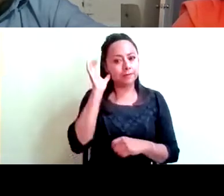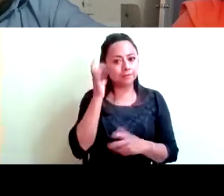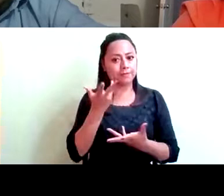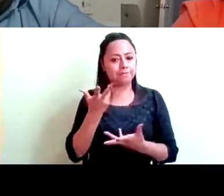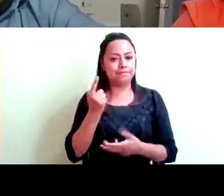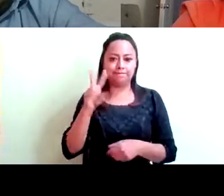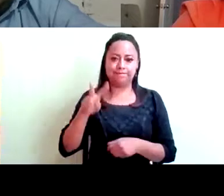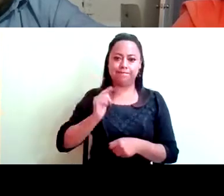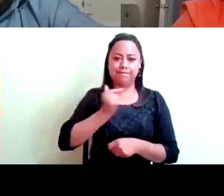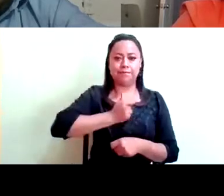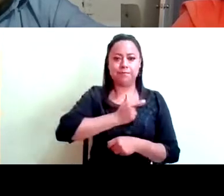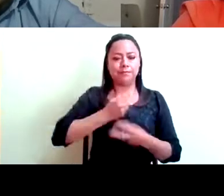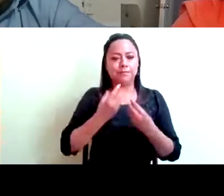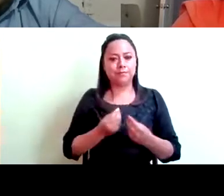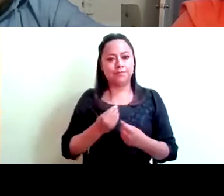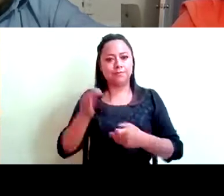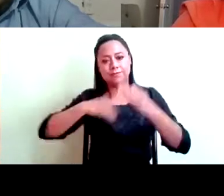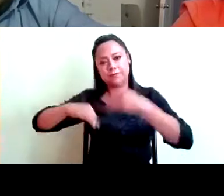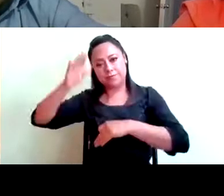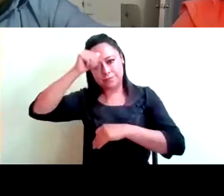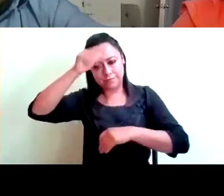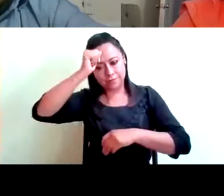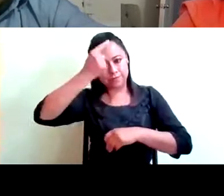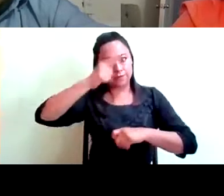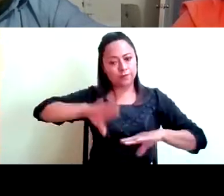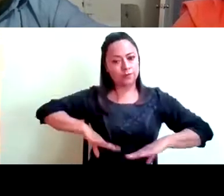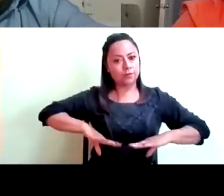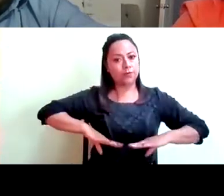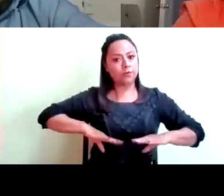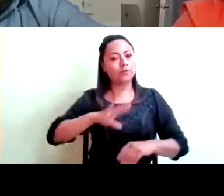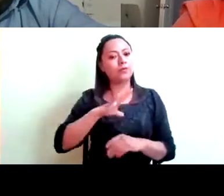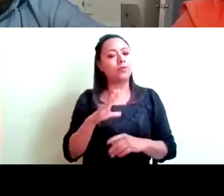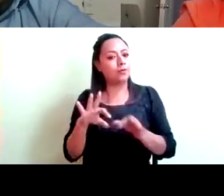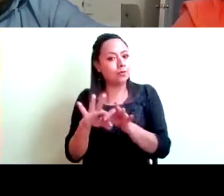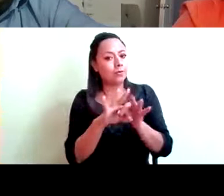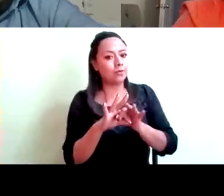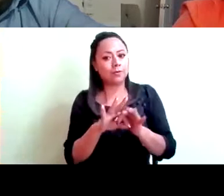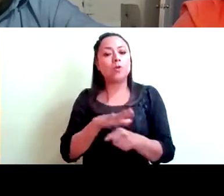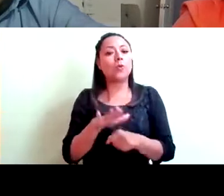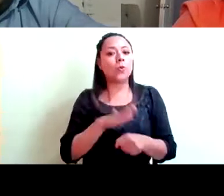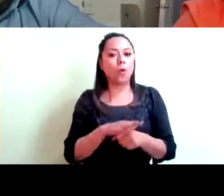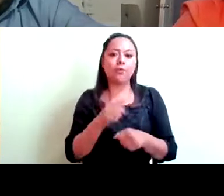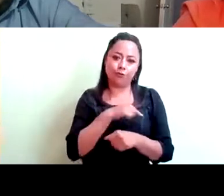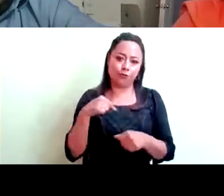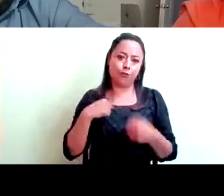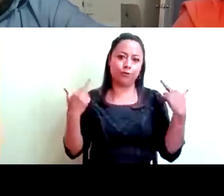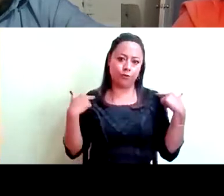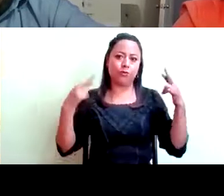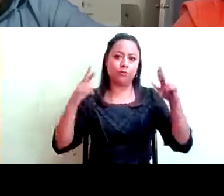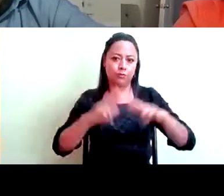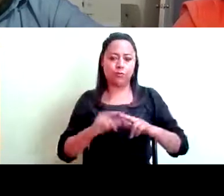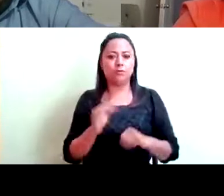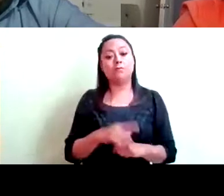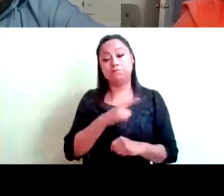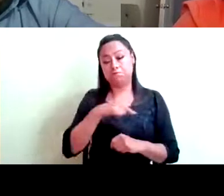que pensemos igual, por una característica que es la que nos une, que somos profesores y sabemos la necesidad. Pero